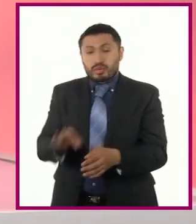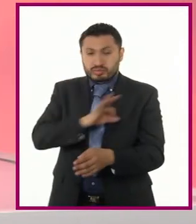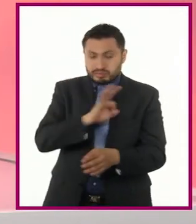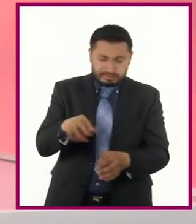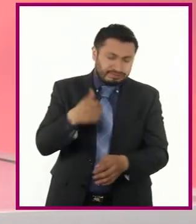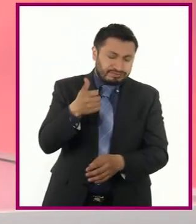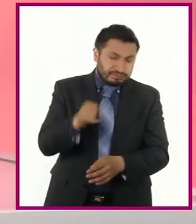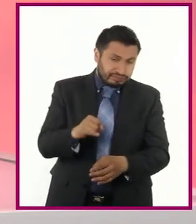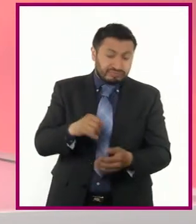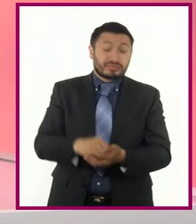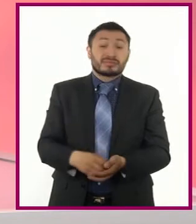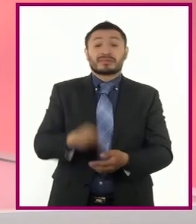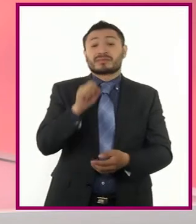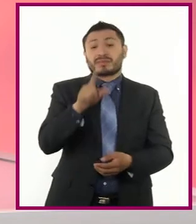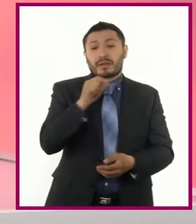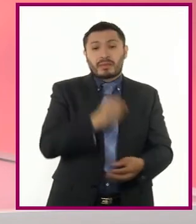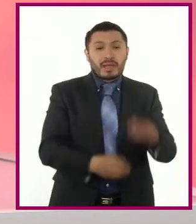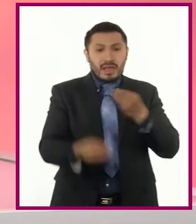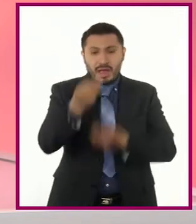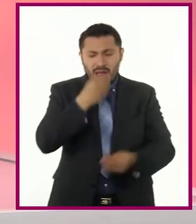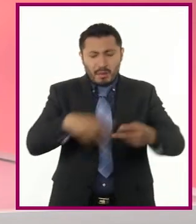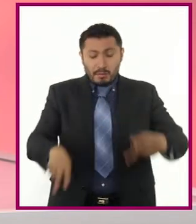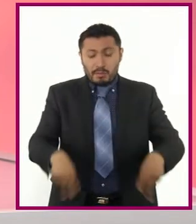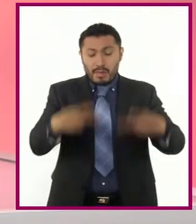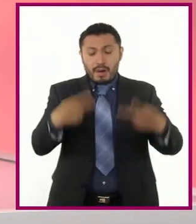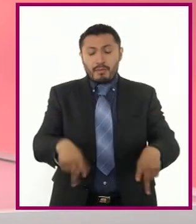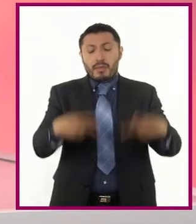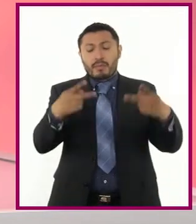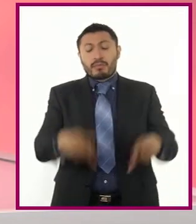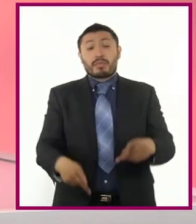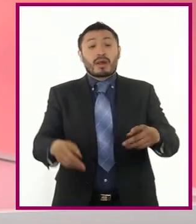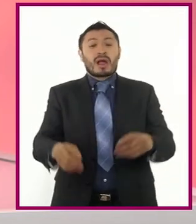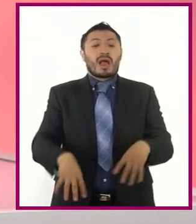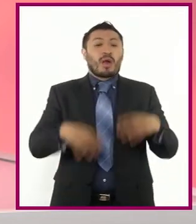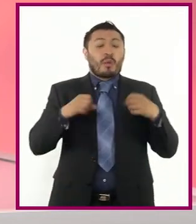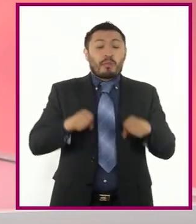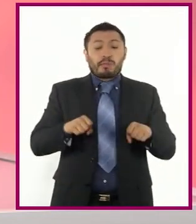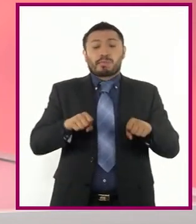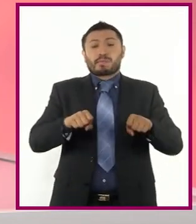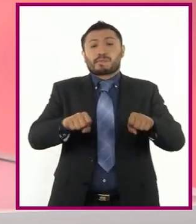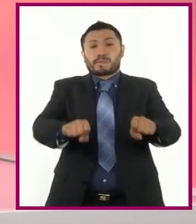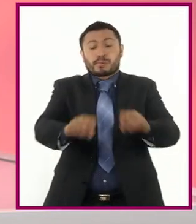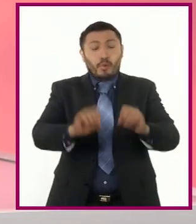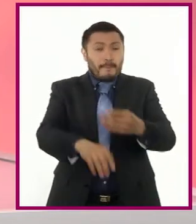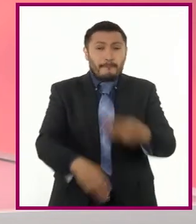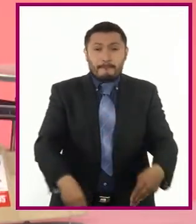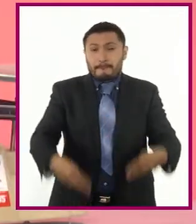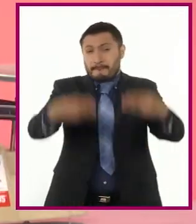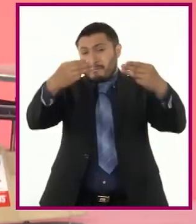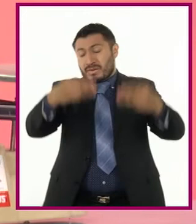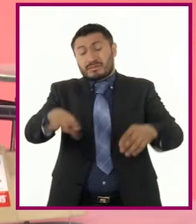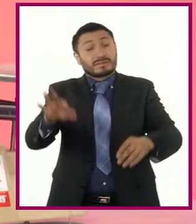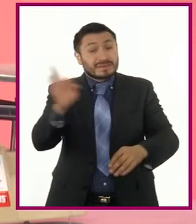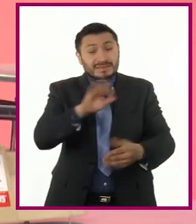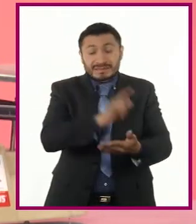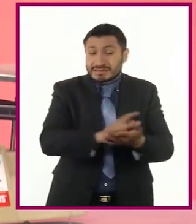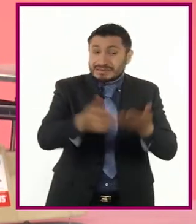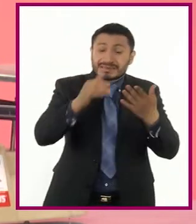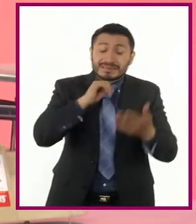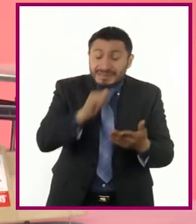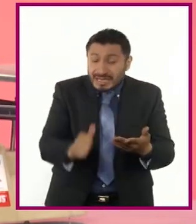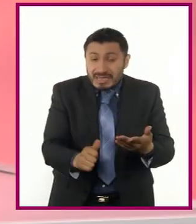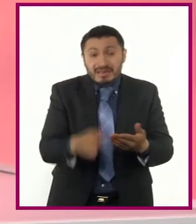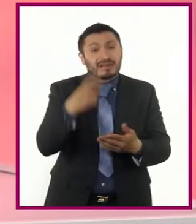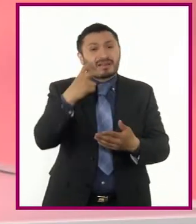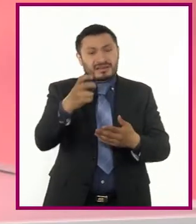Entonces, inclusive los alimentos que se expenden en los supermercados o en los mercados, si no hay una higiene, si no hay, de hecho, por esa